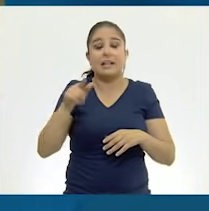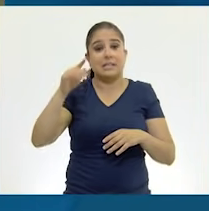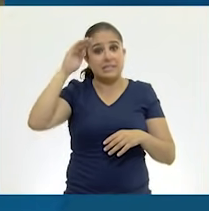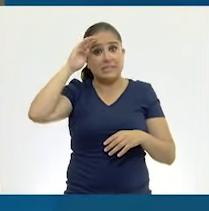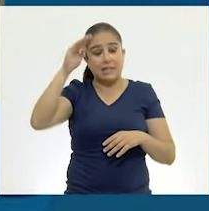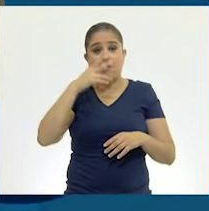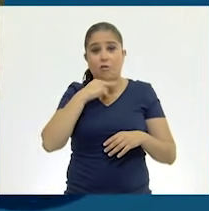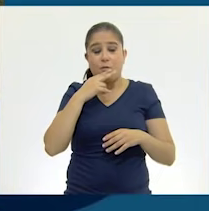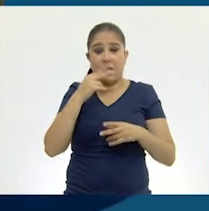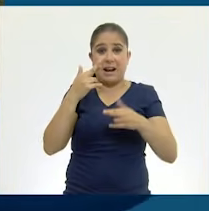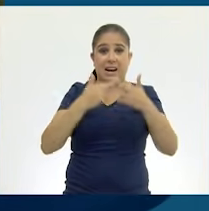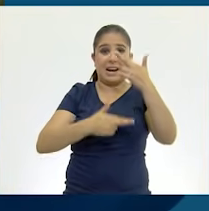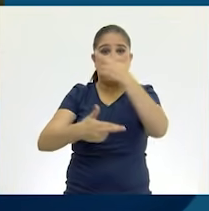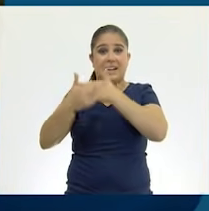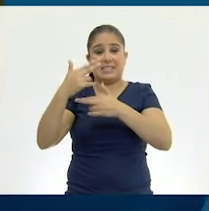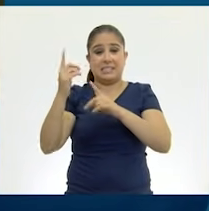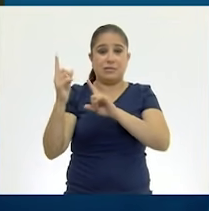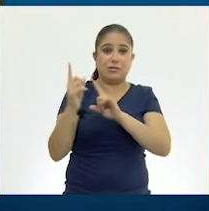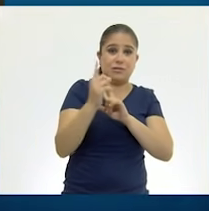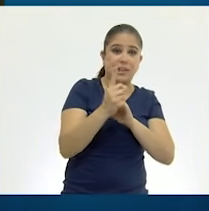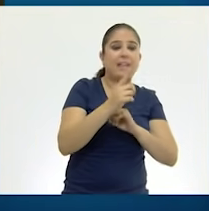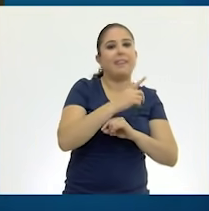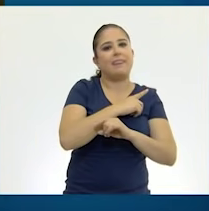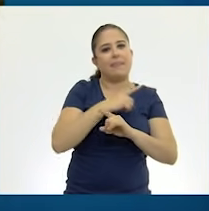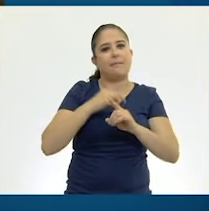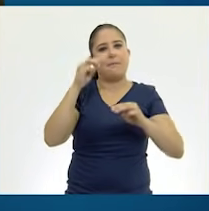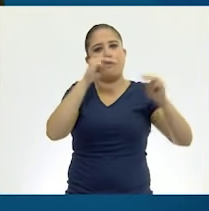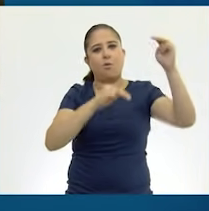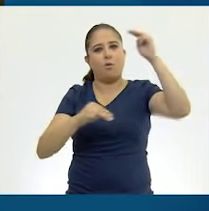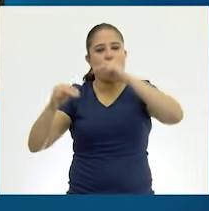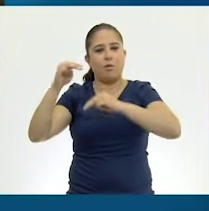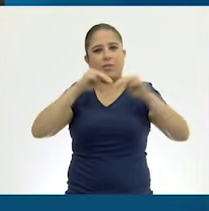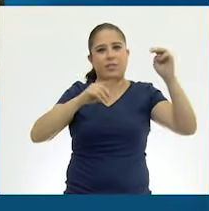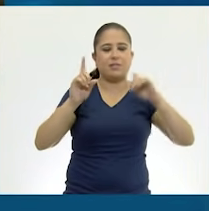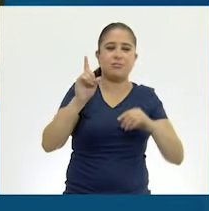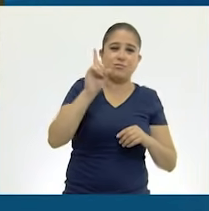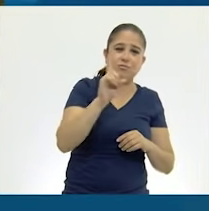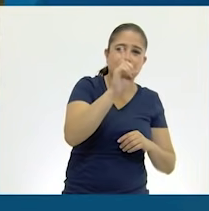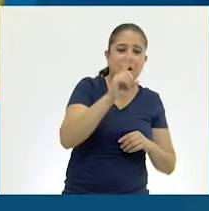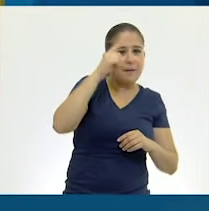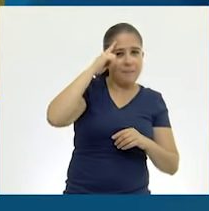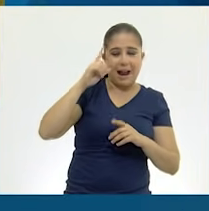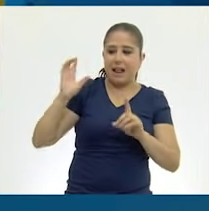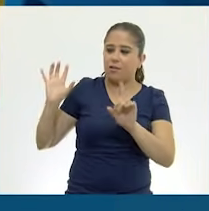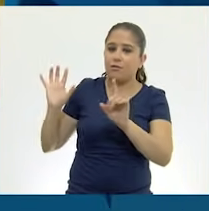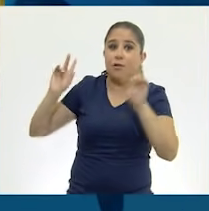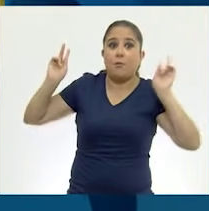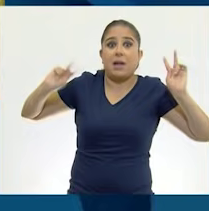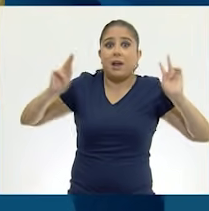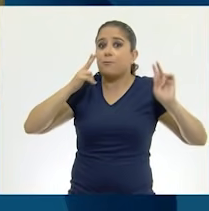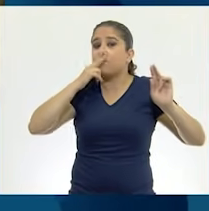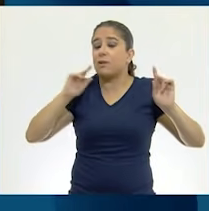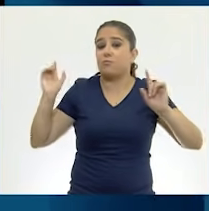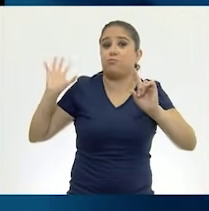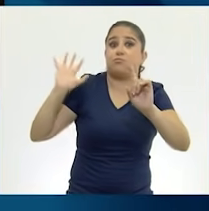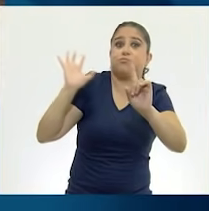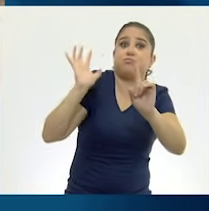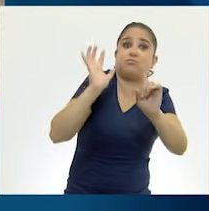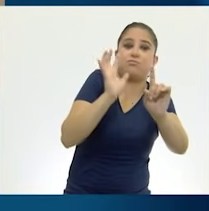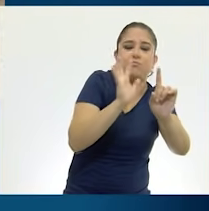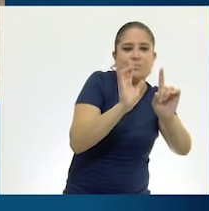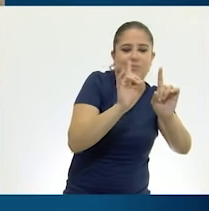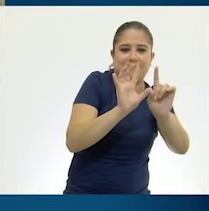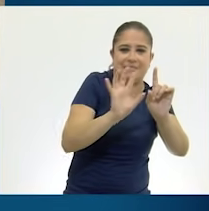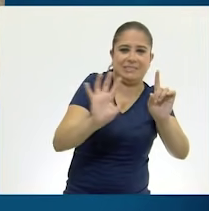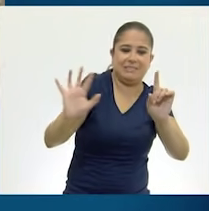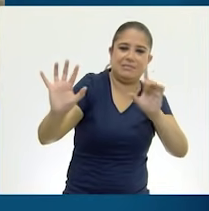fuego antes de regresarse, tiene que irse al monte para que las abejas no se regresen con él y le piquen a la familia.